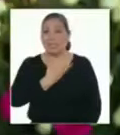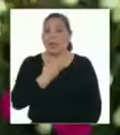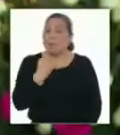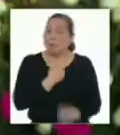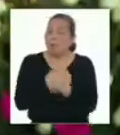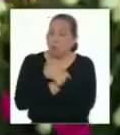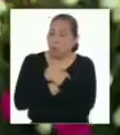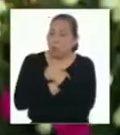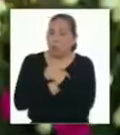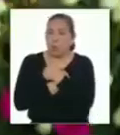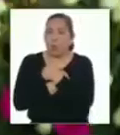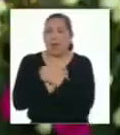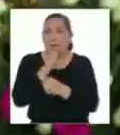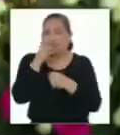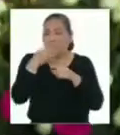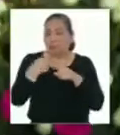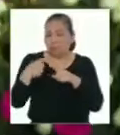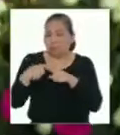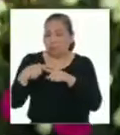por amar a las naciones de la tierra